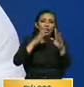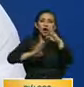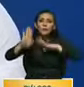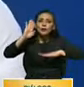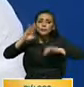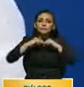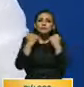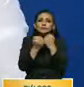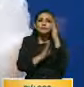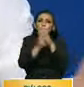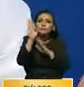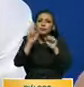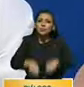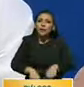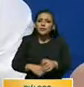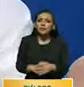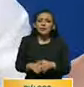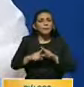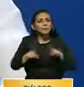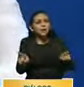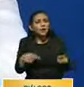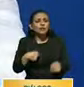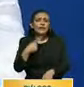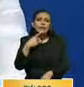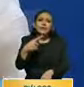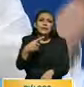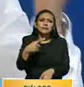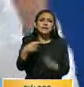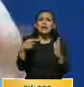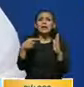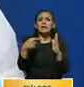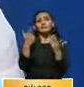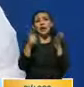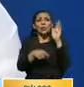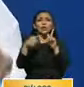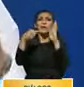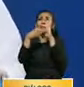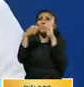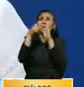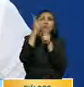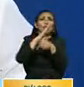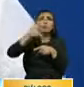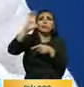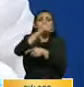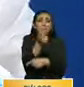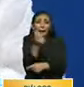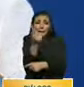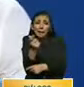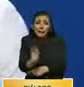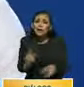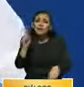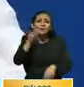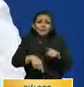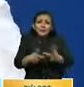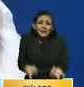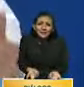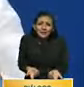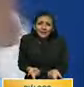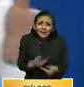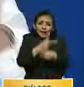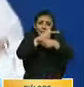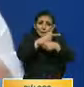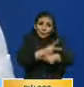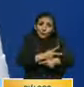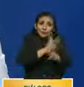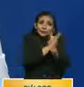compromiso social. Tampoco se puede hablar de eliminación de todas las salvaguardas. Hay que tener conocimiento, no podemos dejar desprotegido